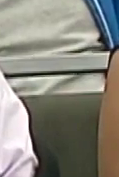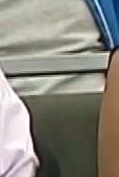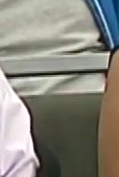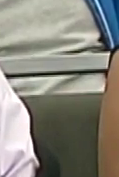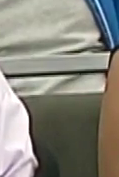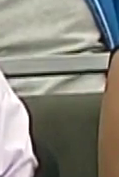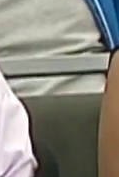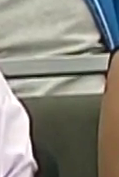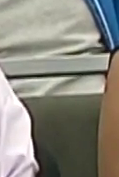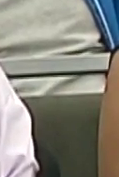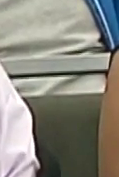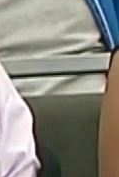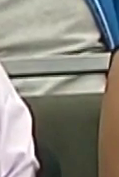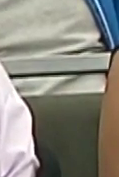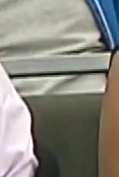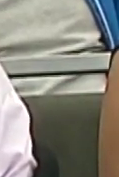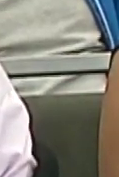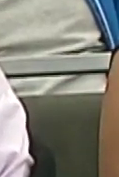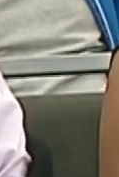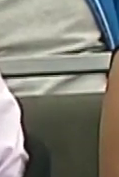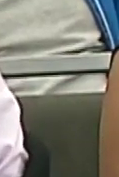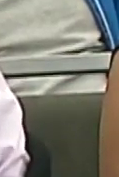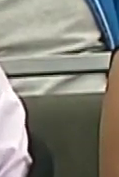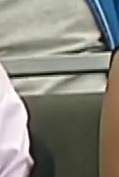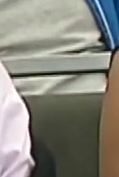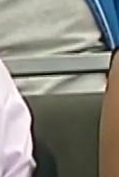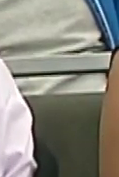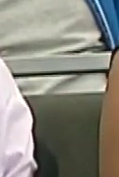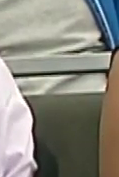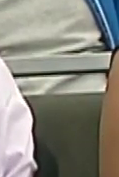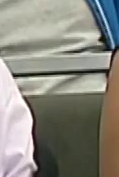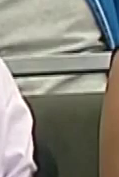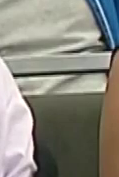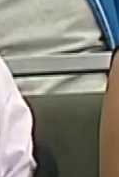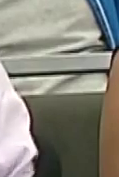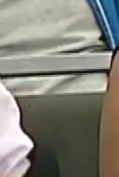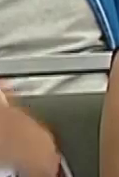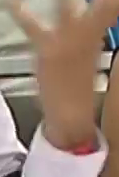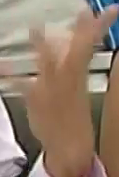siempre mantener la antorcha de Venezuela